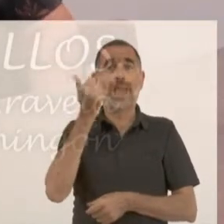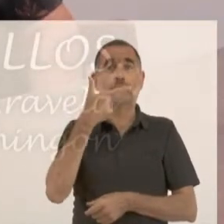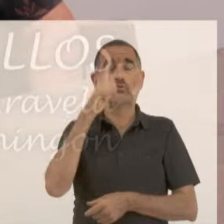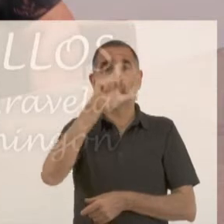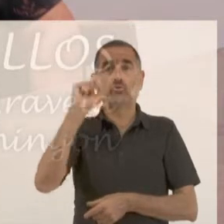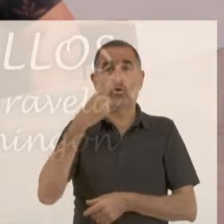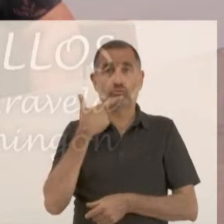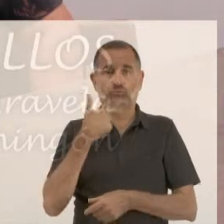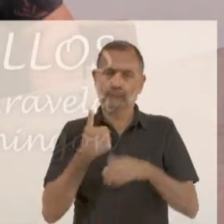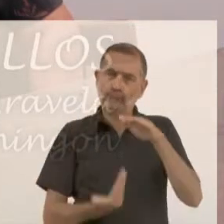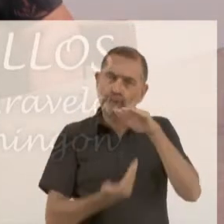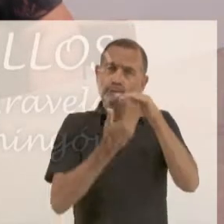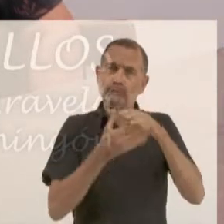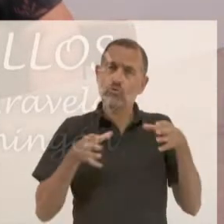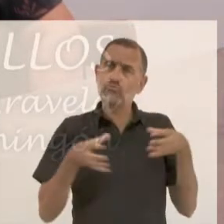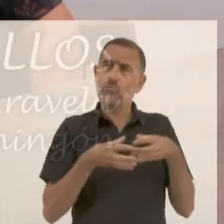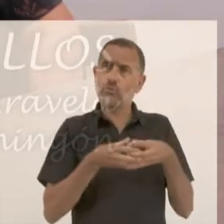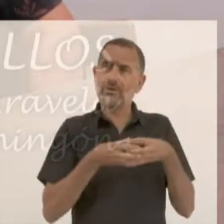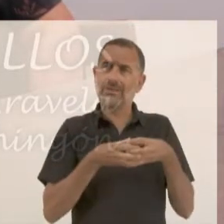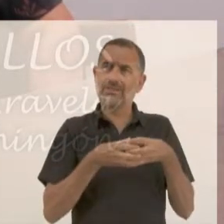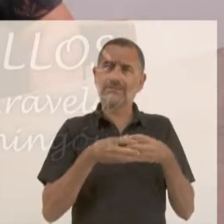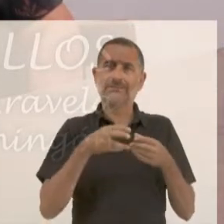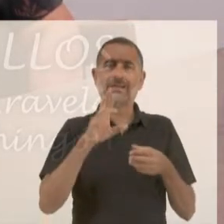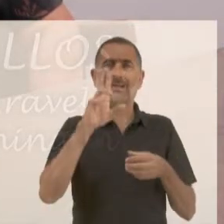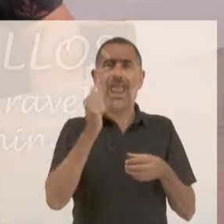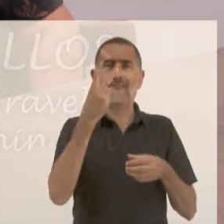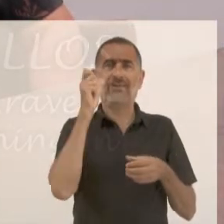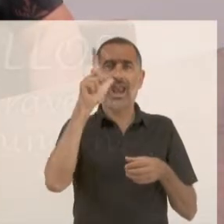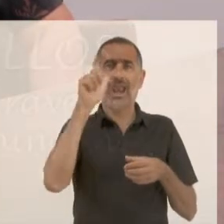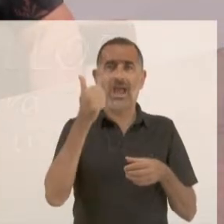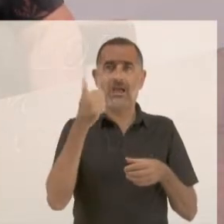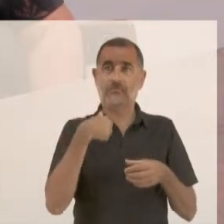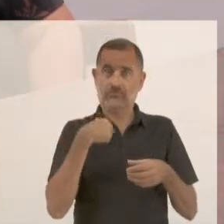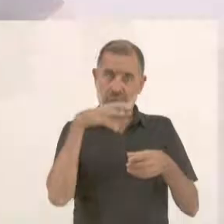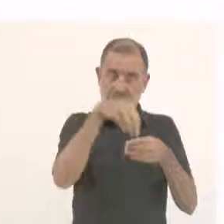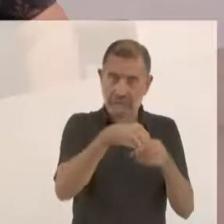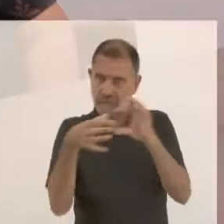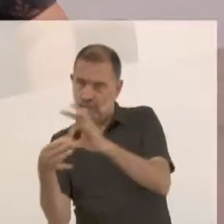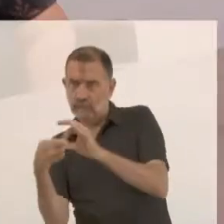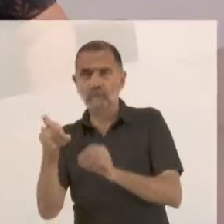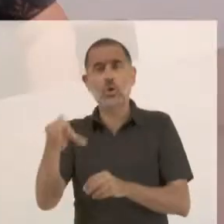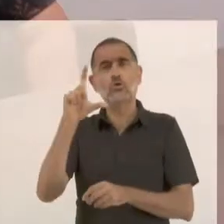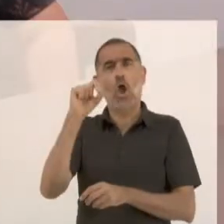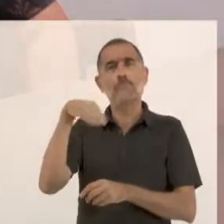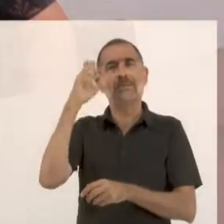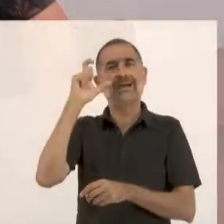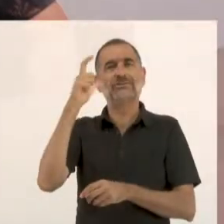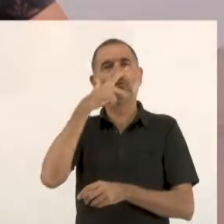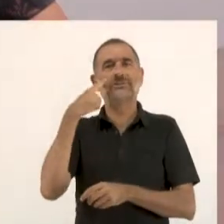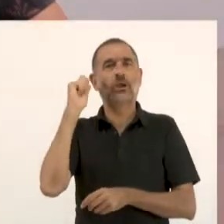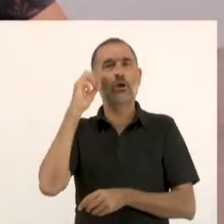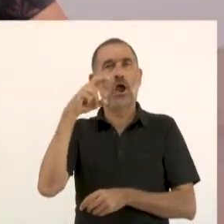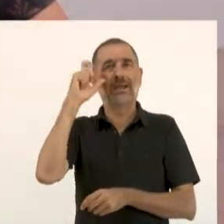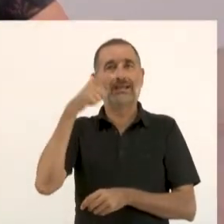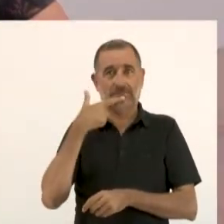la comunidad rural Arabela del pueblo Nación Comechingón. El Consejo Provincial Indígena es un